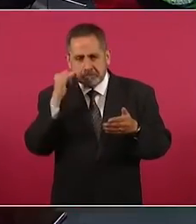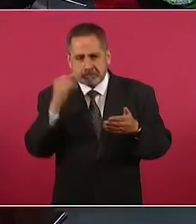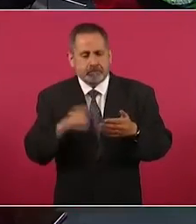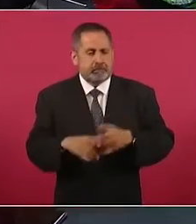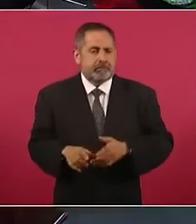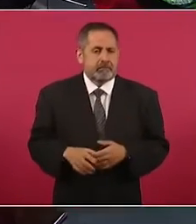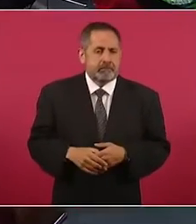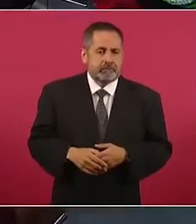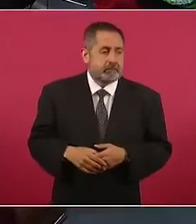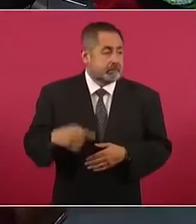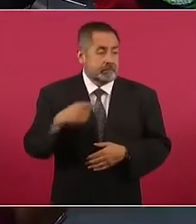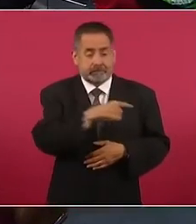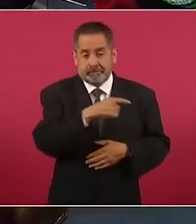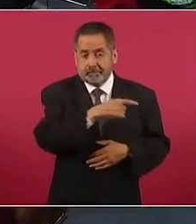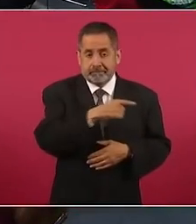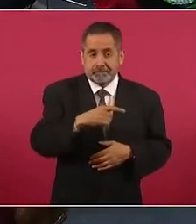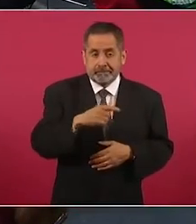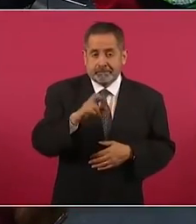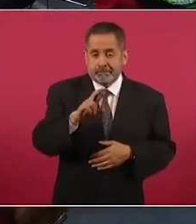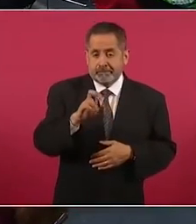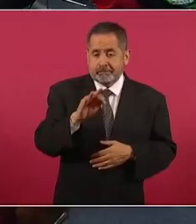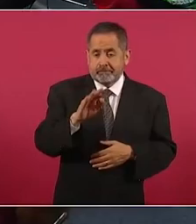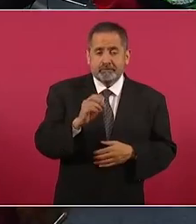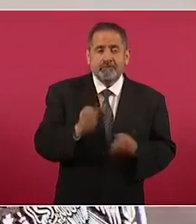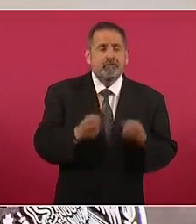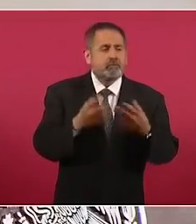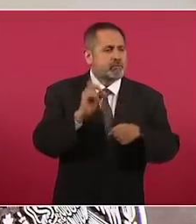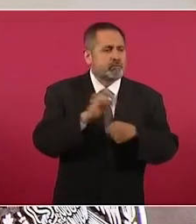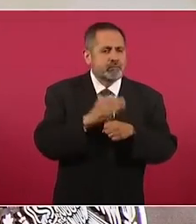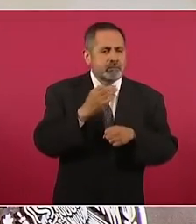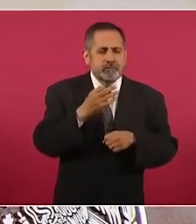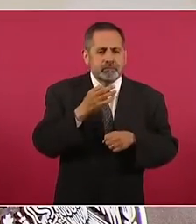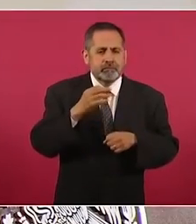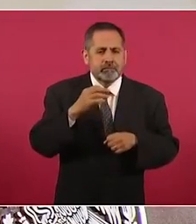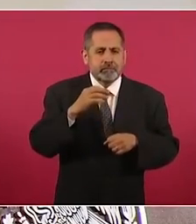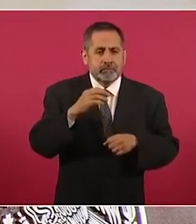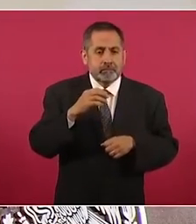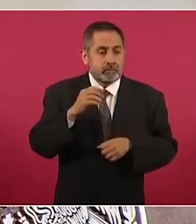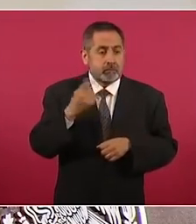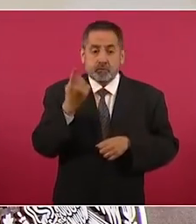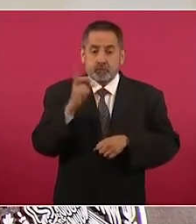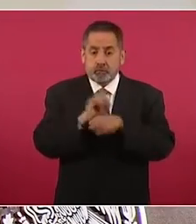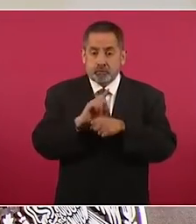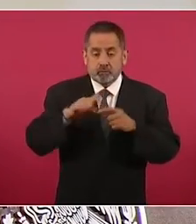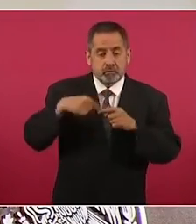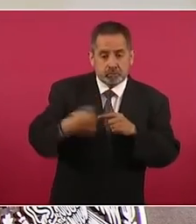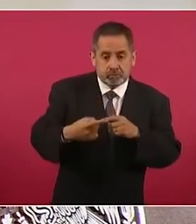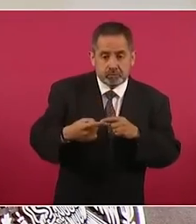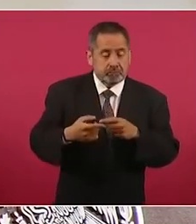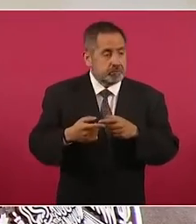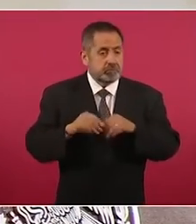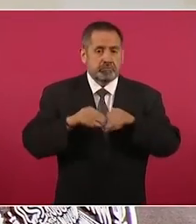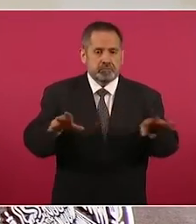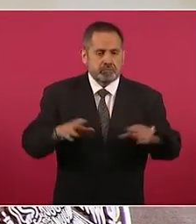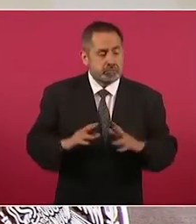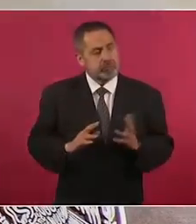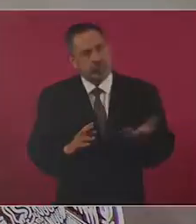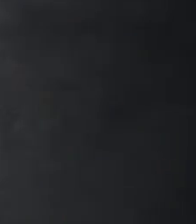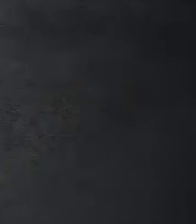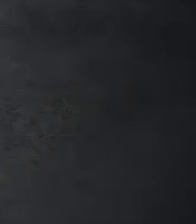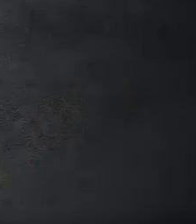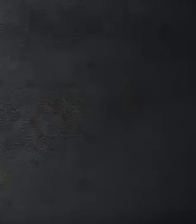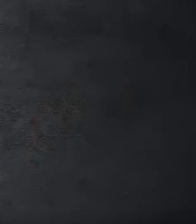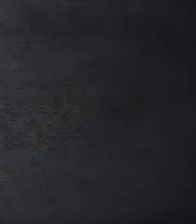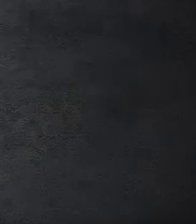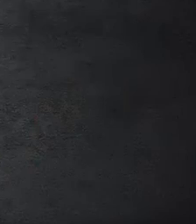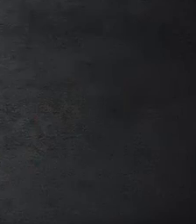¿Cuántos días tardaron ellos en la? Al día siguiente. O sea, al día siguiente. No, hay que agradecerlo.